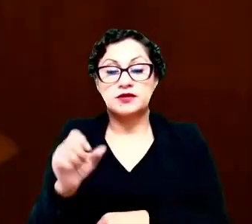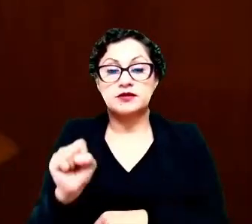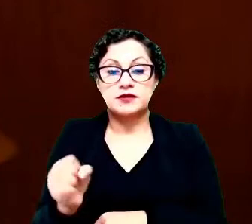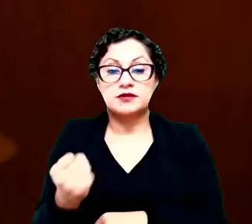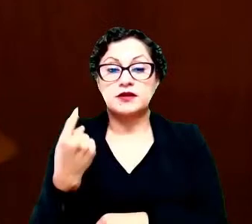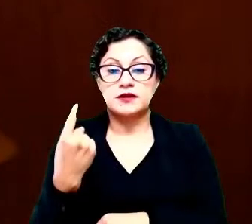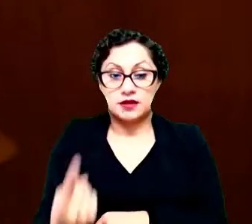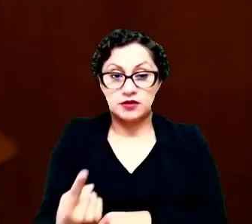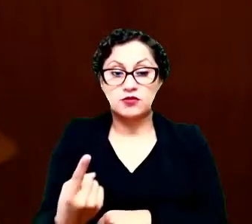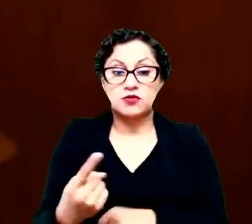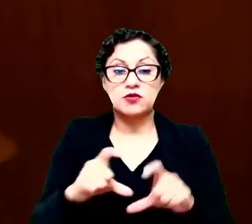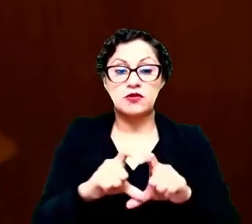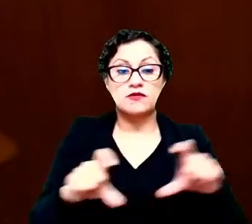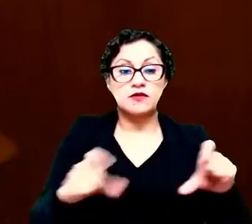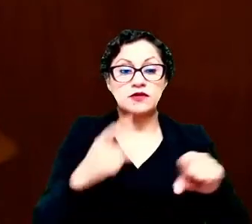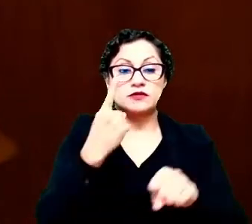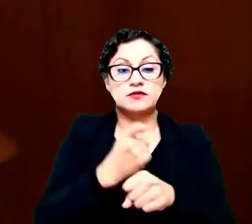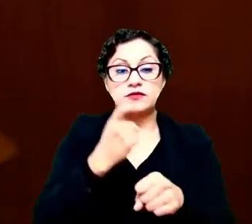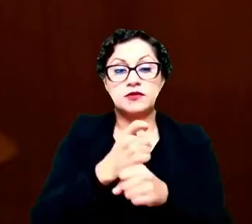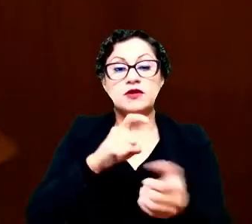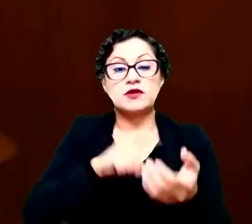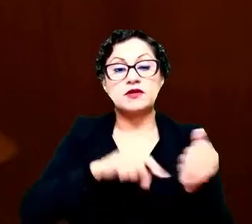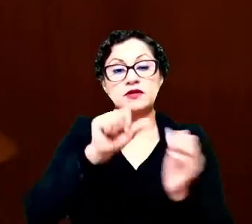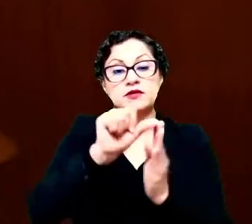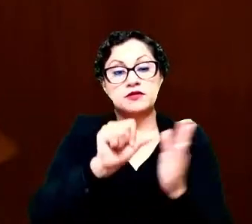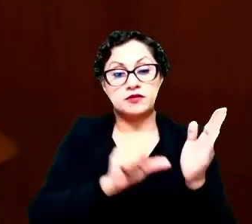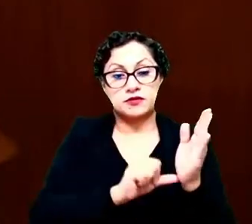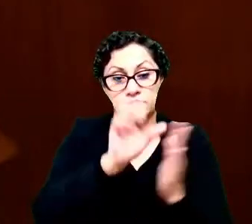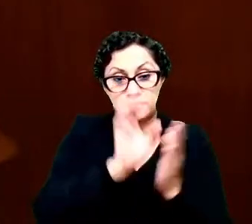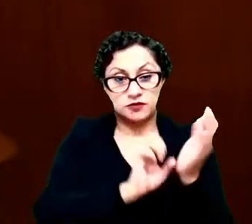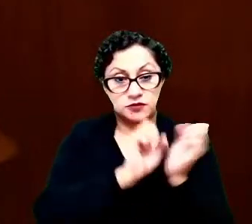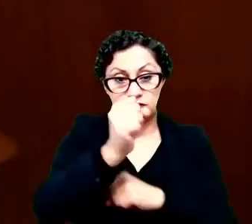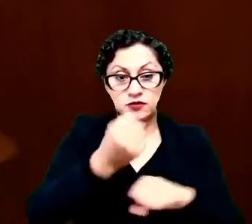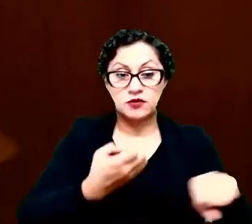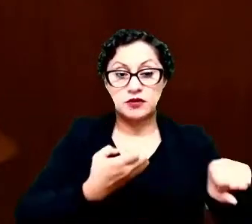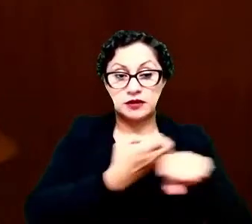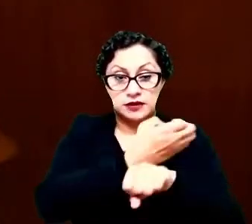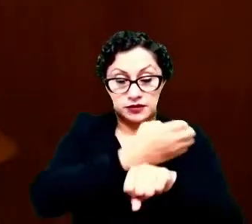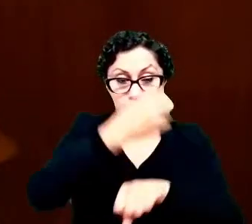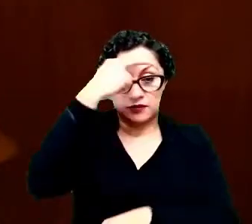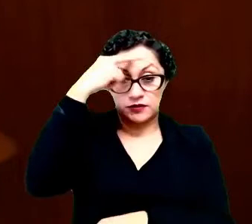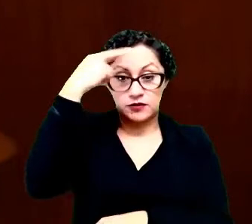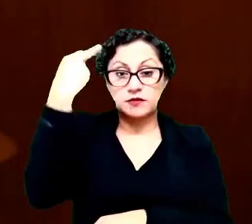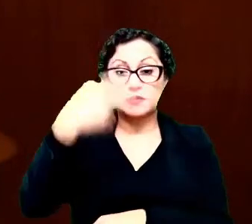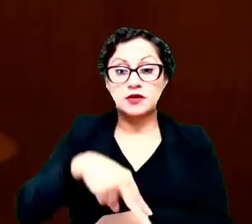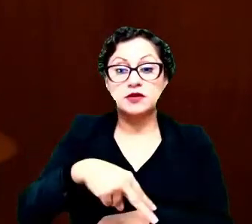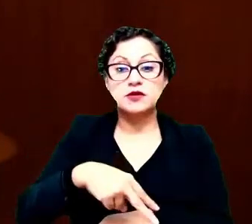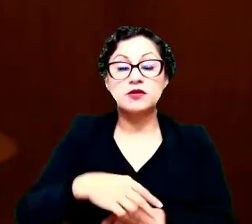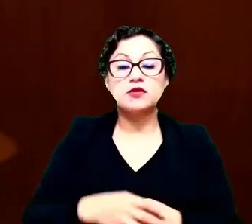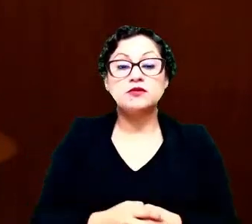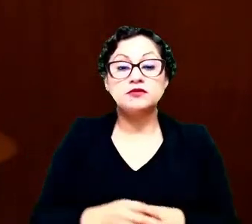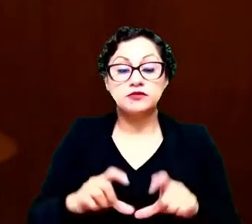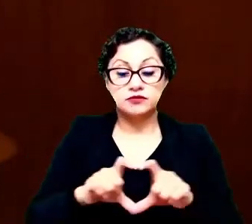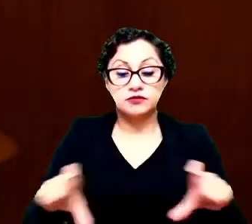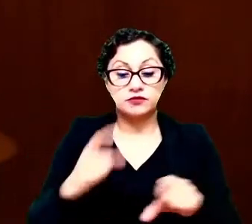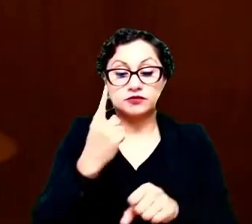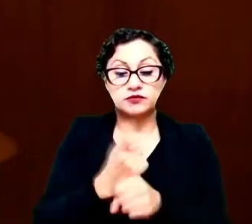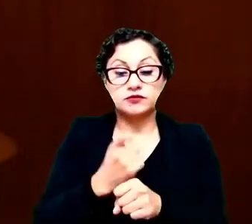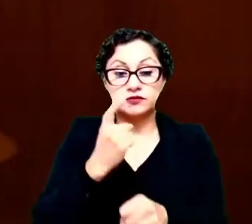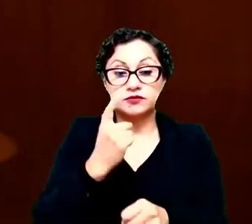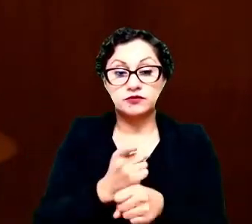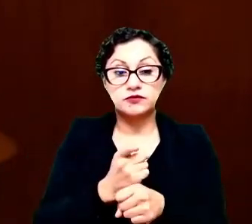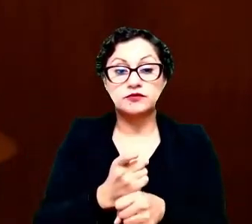fracción primera de la constitución política del Estado libre y soberano de México fracción primera